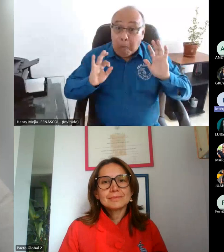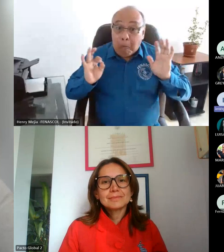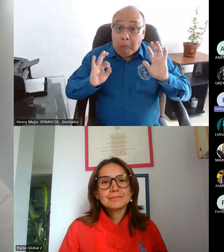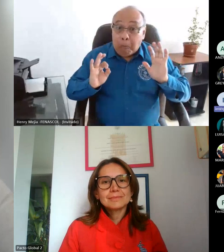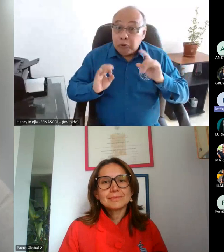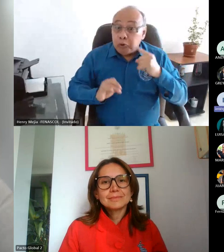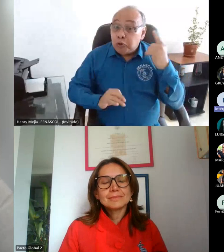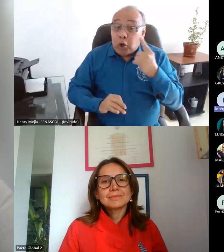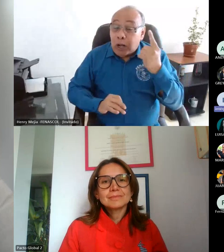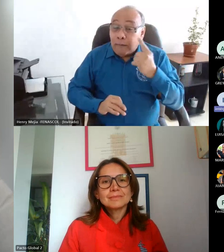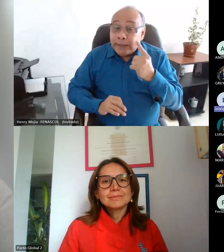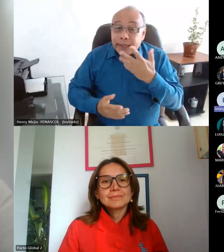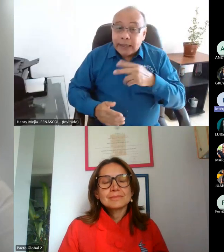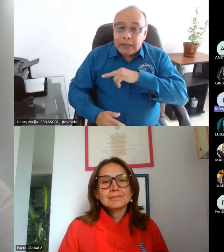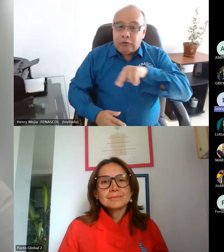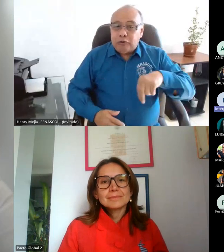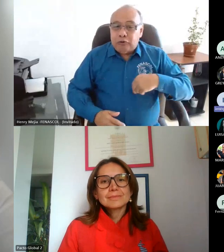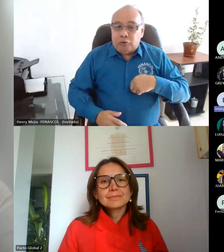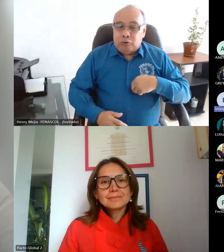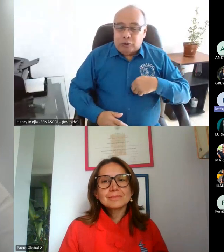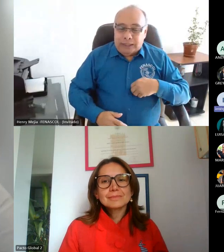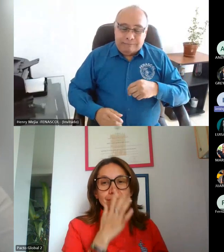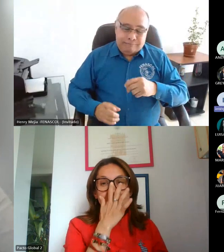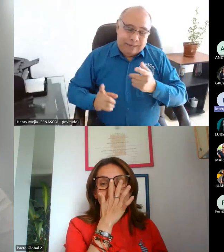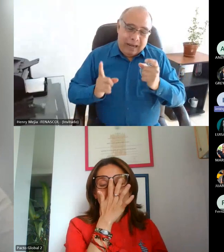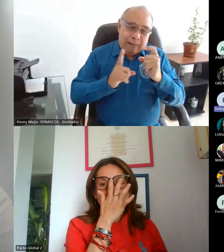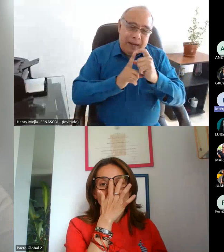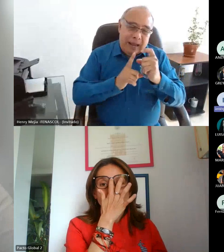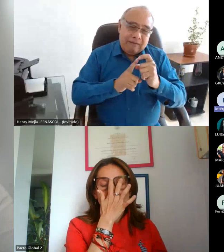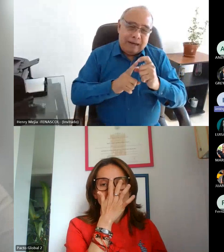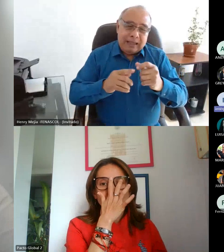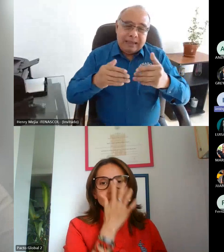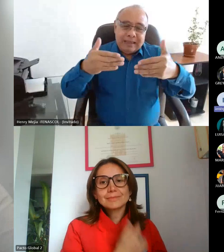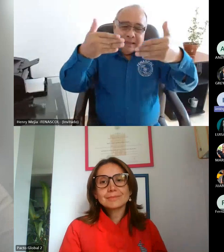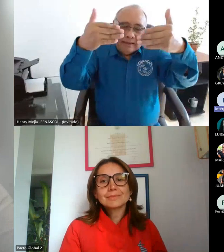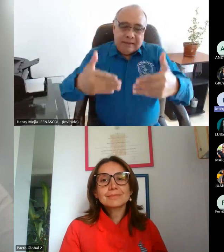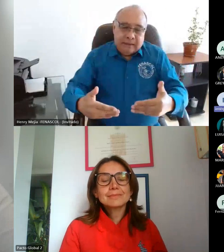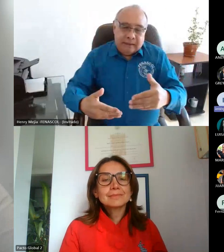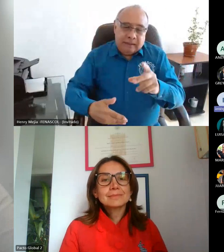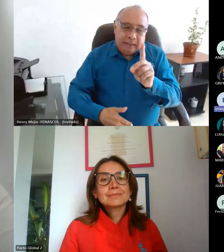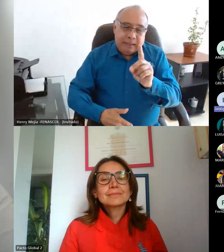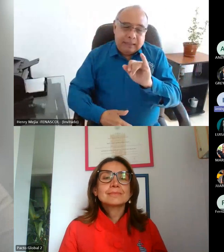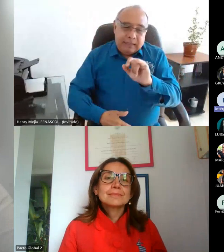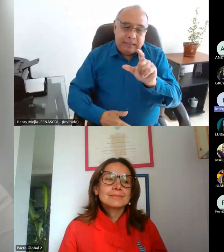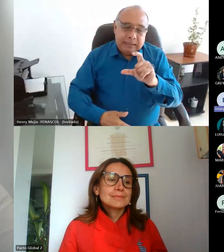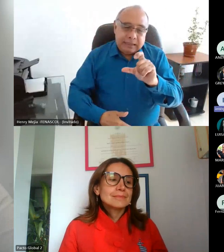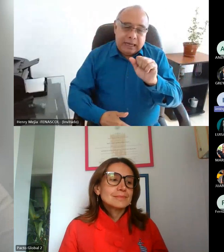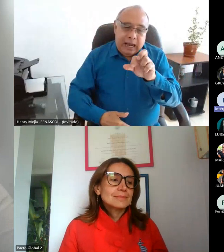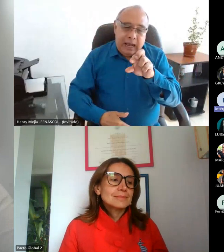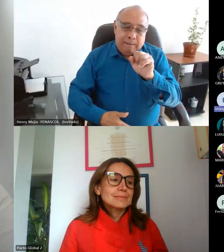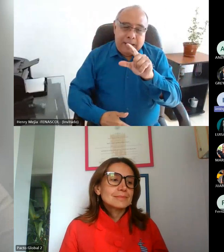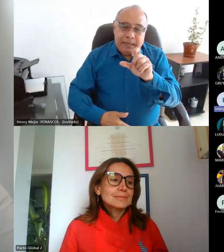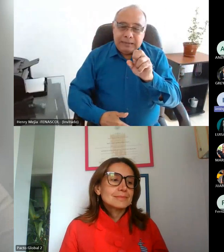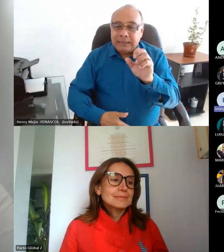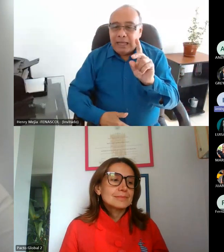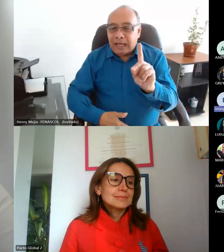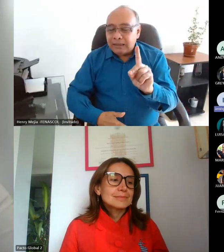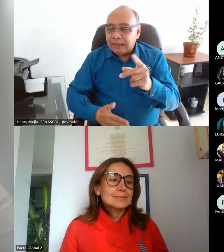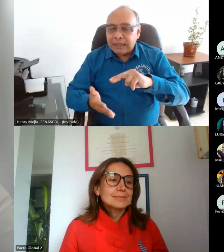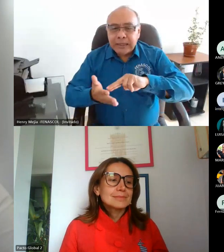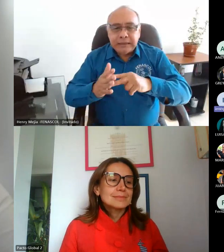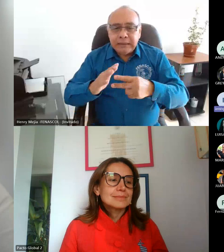sí eh nosotros solamente eh final la palabra que que que nosotros usamos